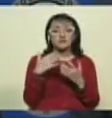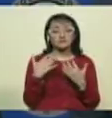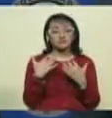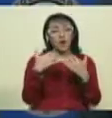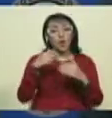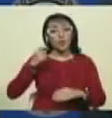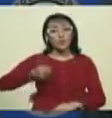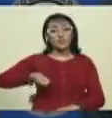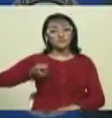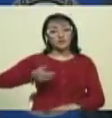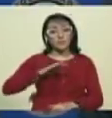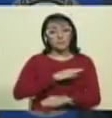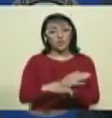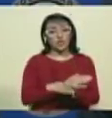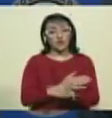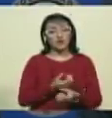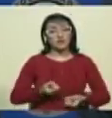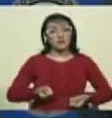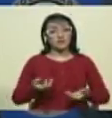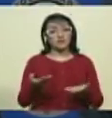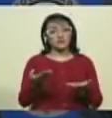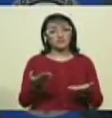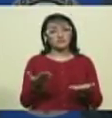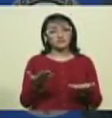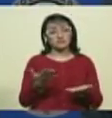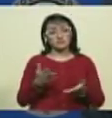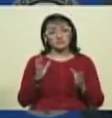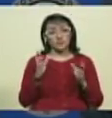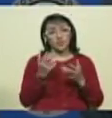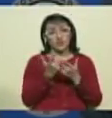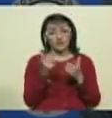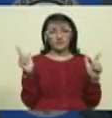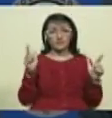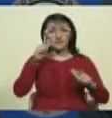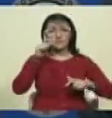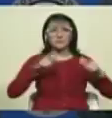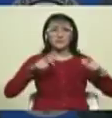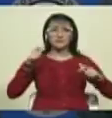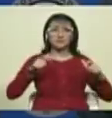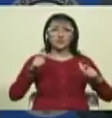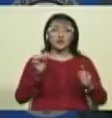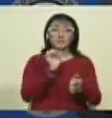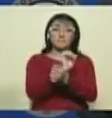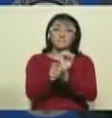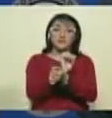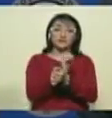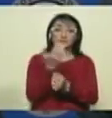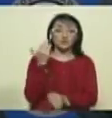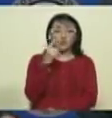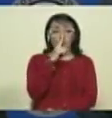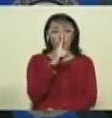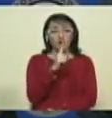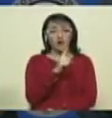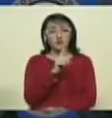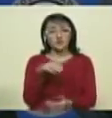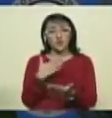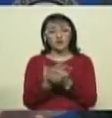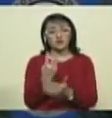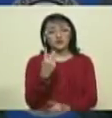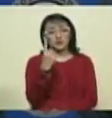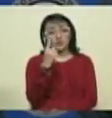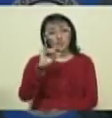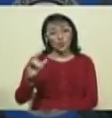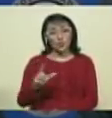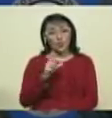le den beneficios procesales y puedan estar en libertad a quienes estaban hace un año, hasta el 31 de